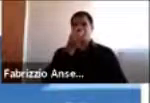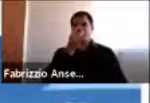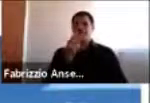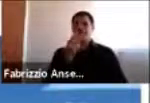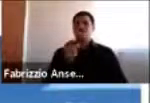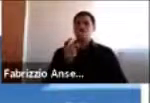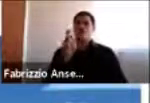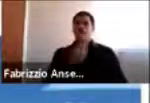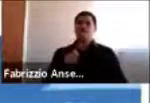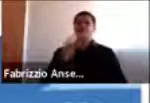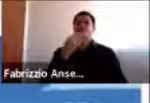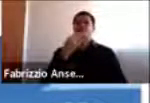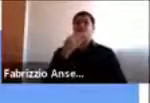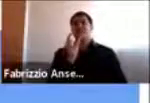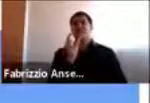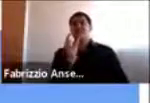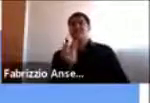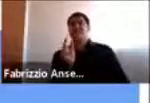nivel de sílabas